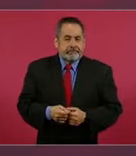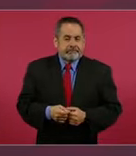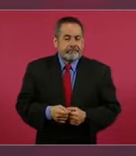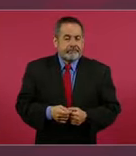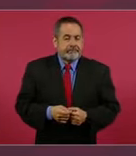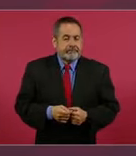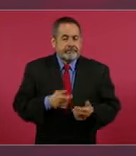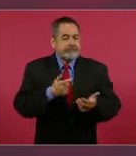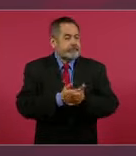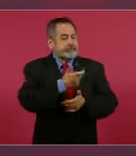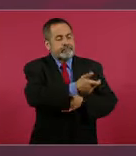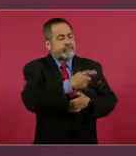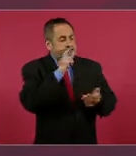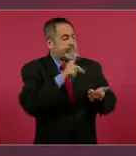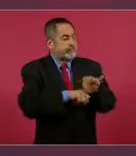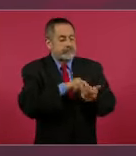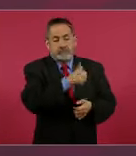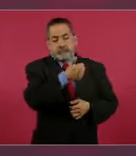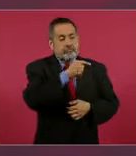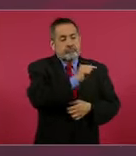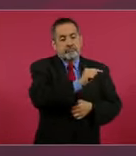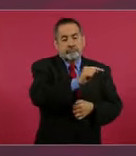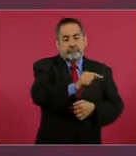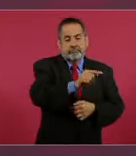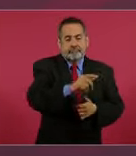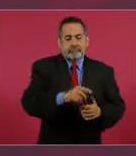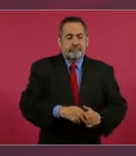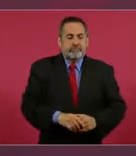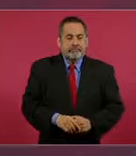las farmacéuticas, ¿no?